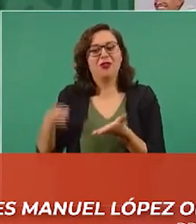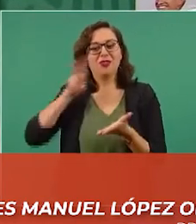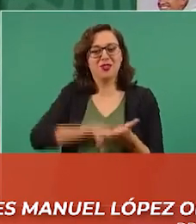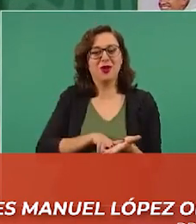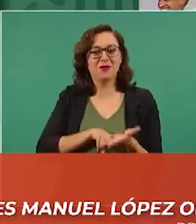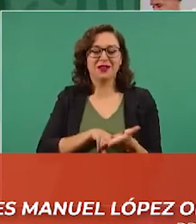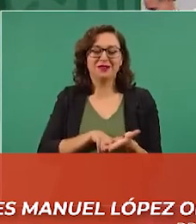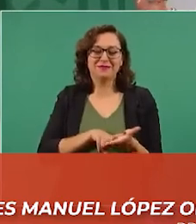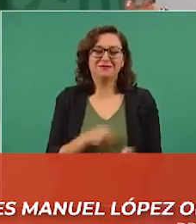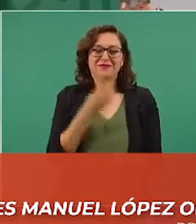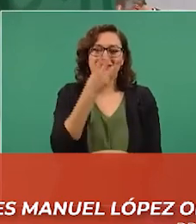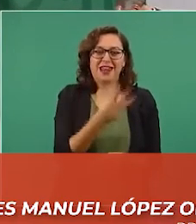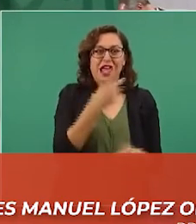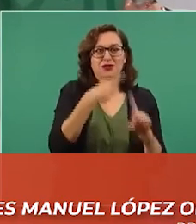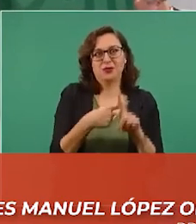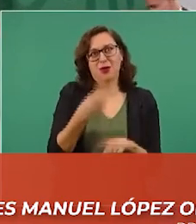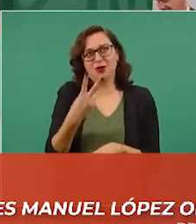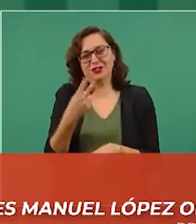son 6.